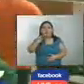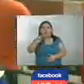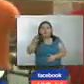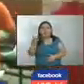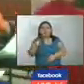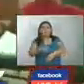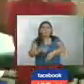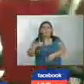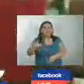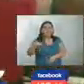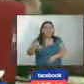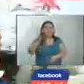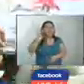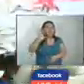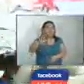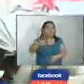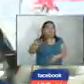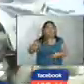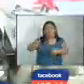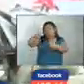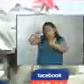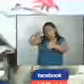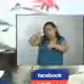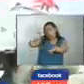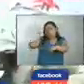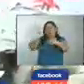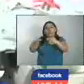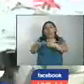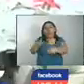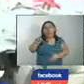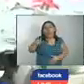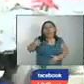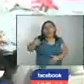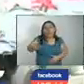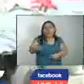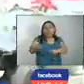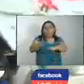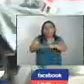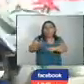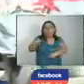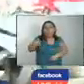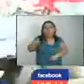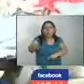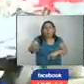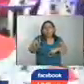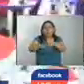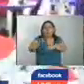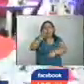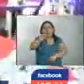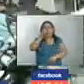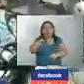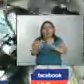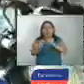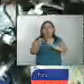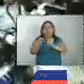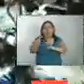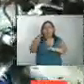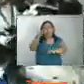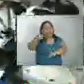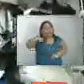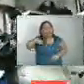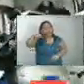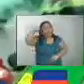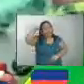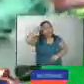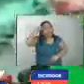periodo de cinco años. En este acuerdo también se incluye que cada año tiene un incremento porcentual cada vez mayor, lo que se estima que